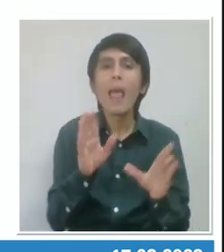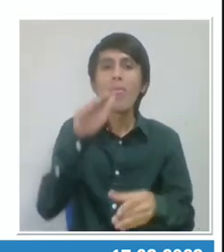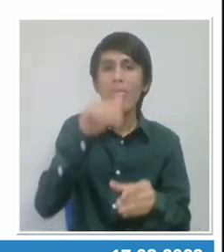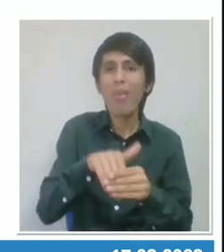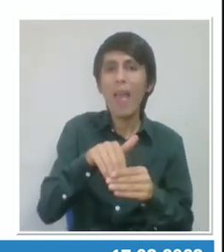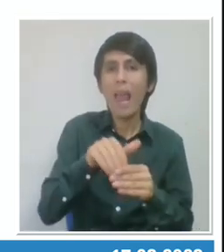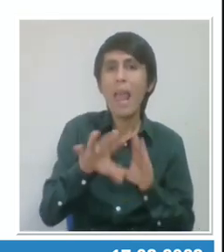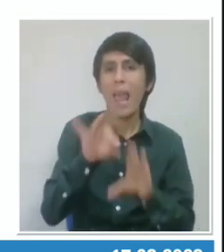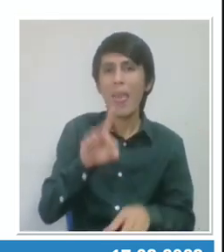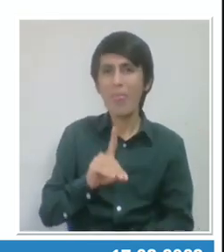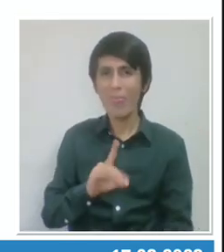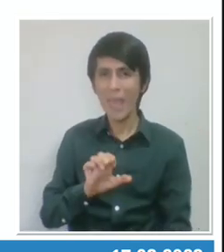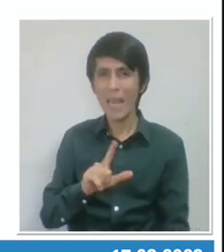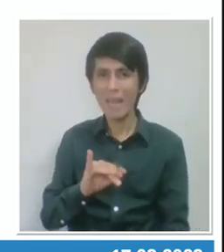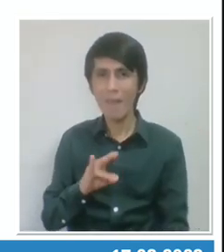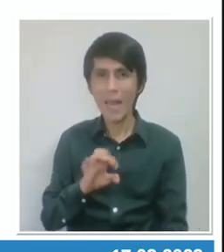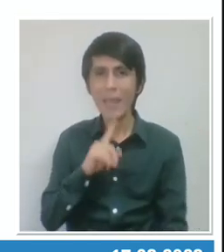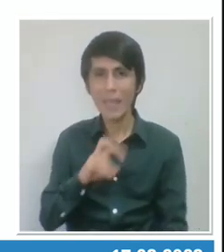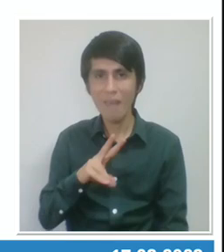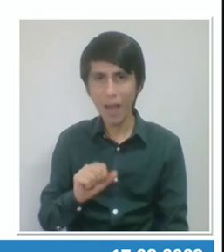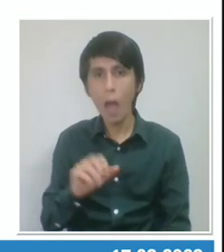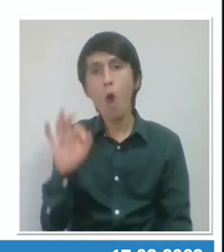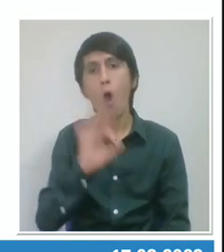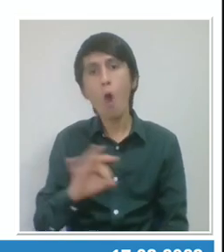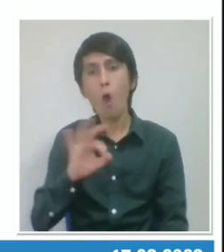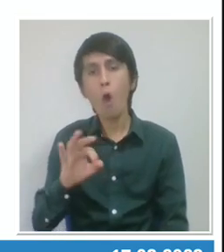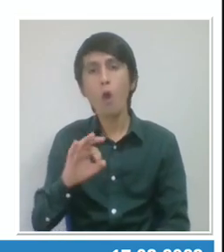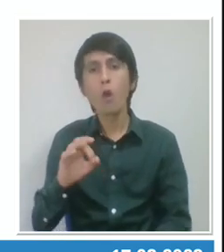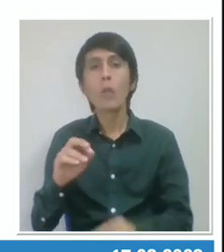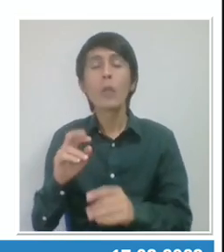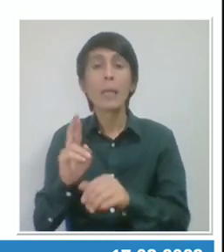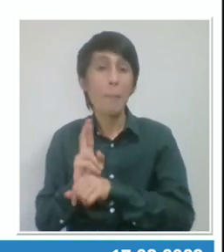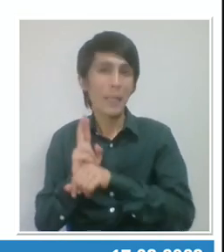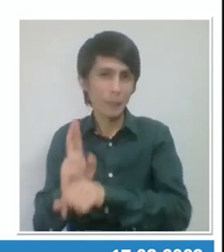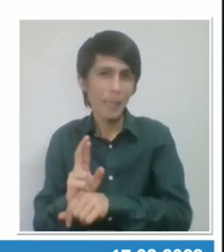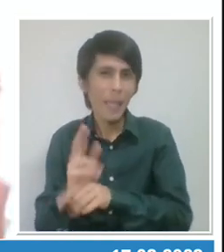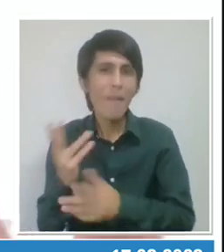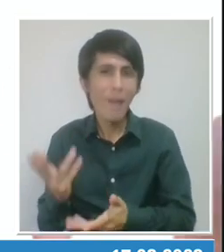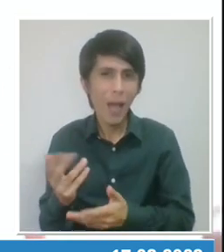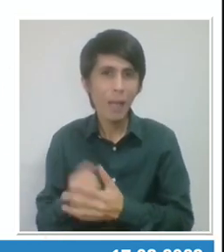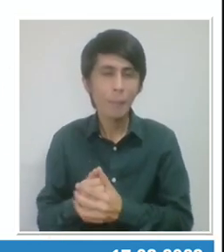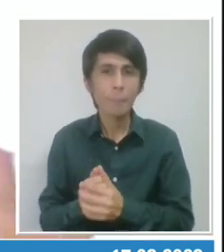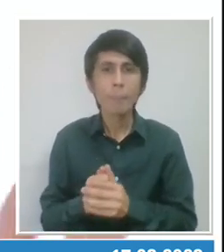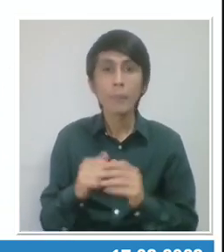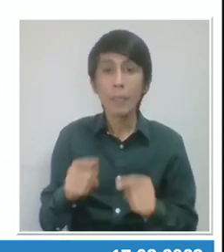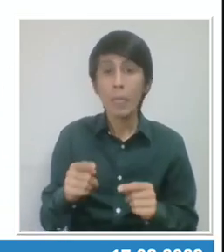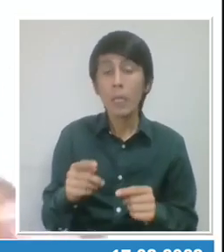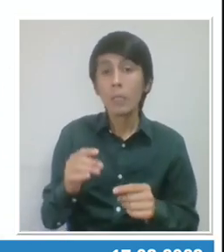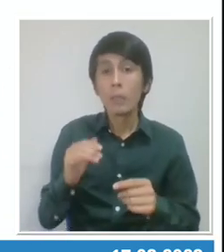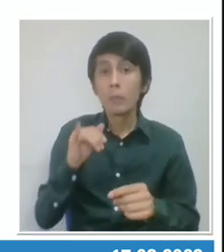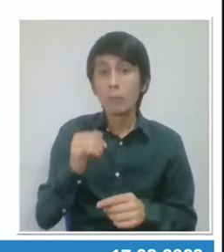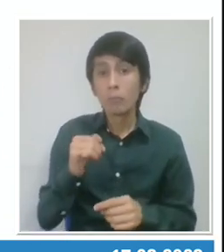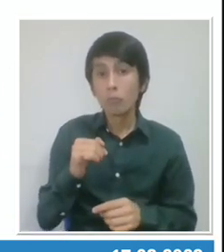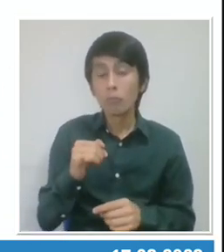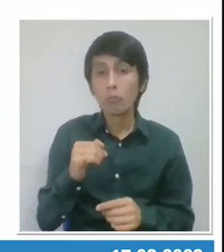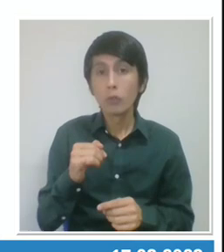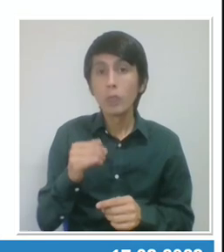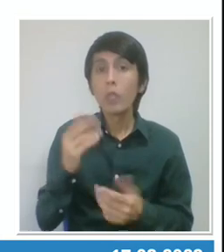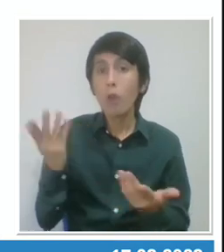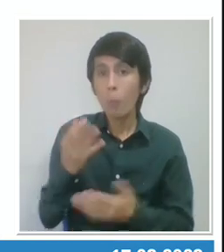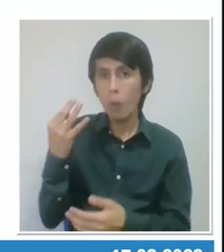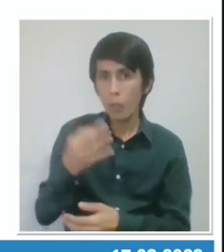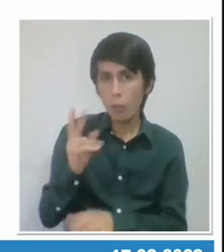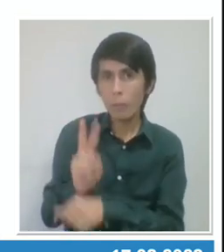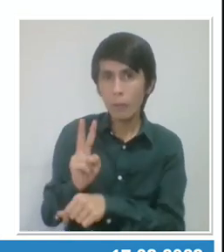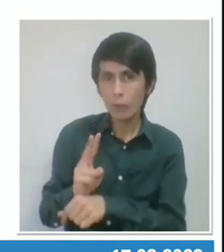como saben las y los comisionados, y por supuesto, ¿no?, el profesor de SEA, ¿no?,